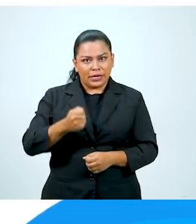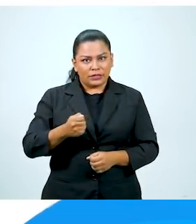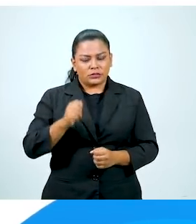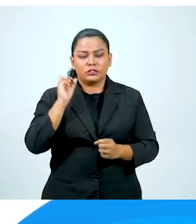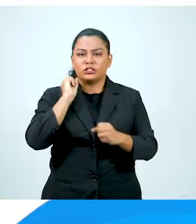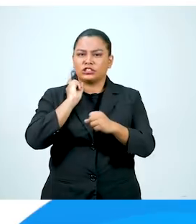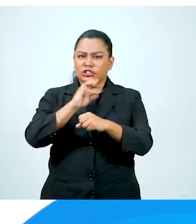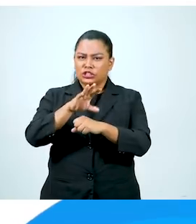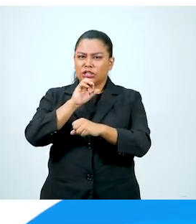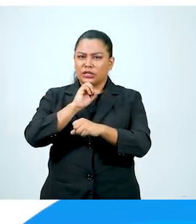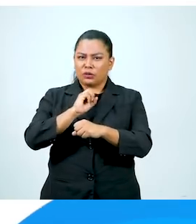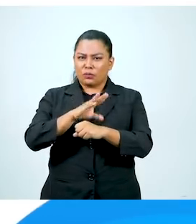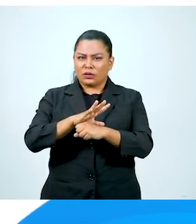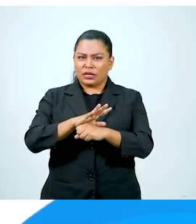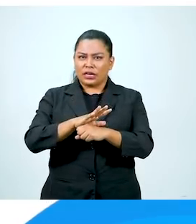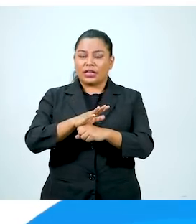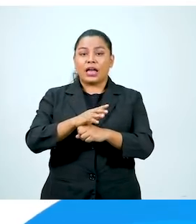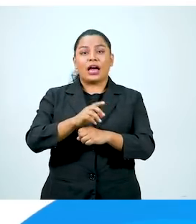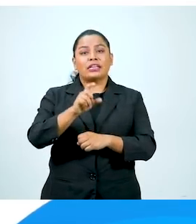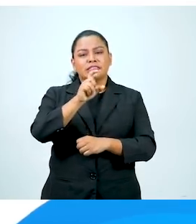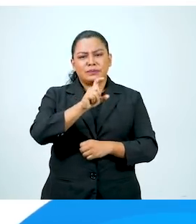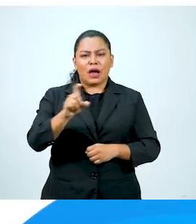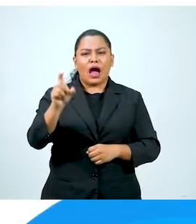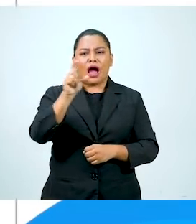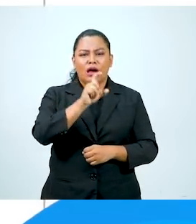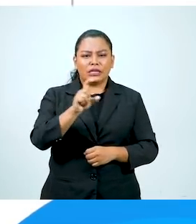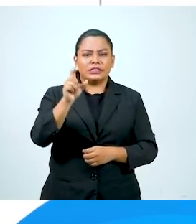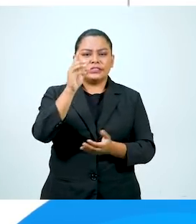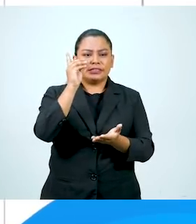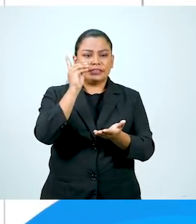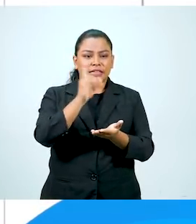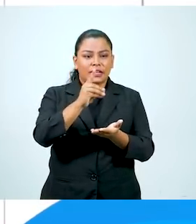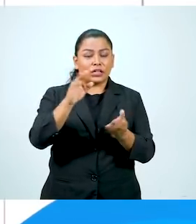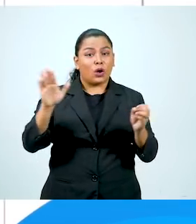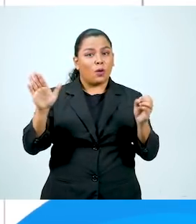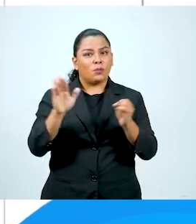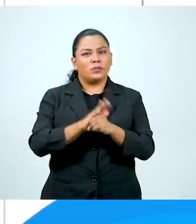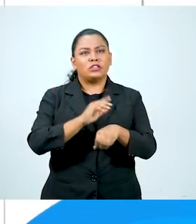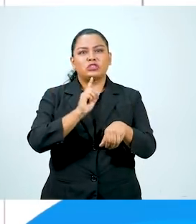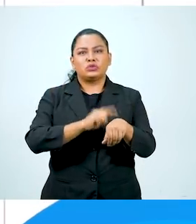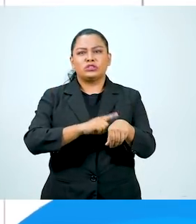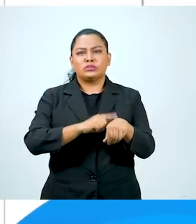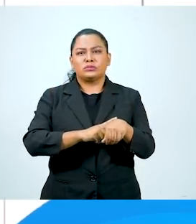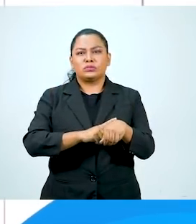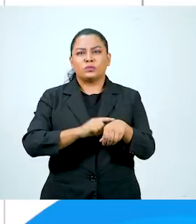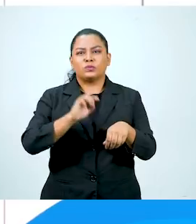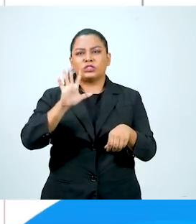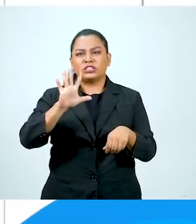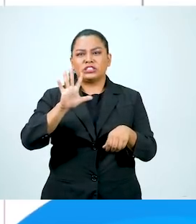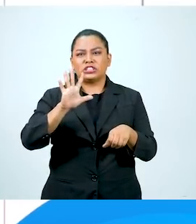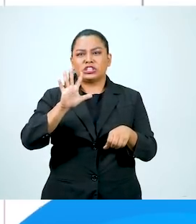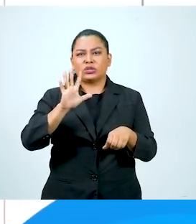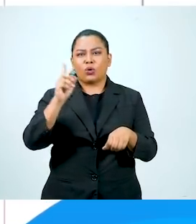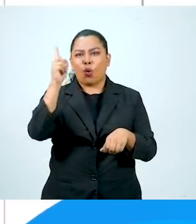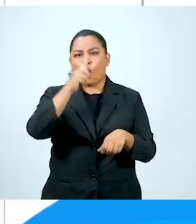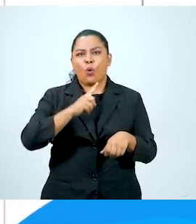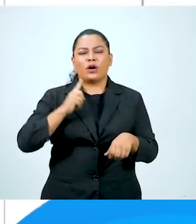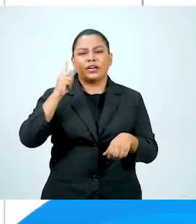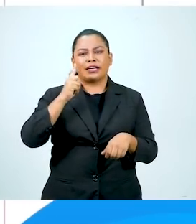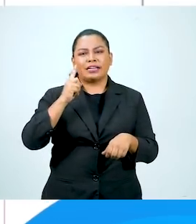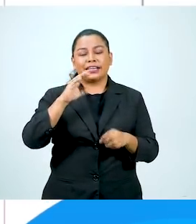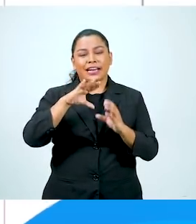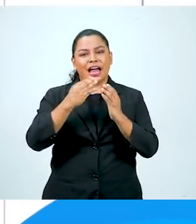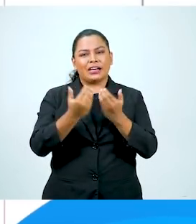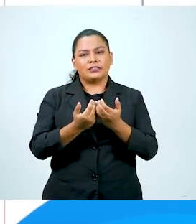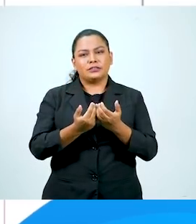Se sugiere que, para cada semana didáctica, se complete en un tiempo estimado de 5 horas clase, por lo